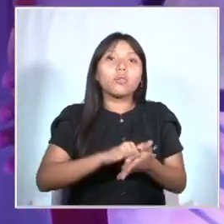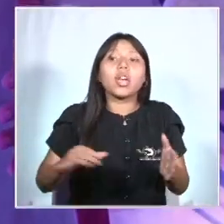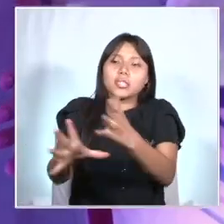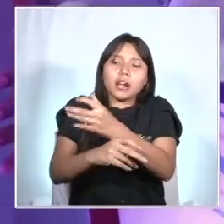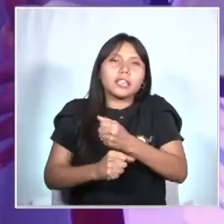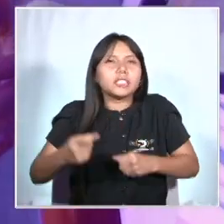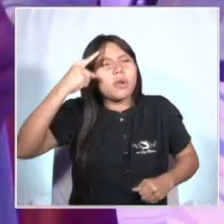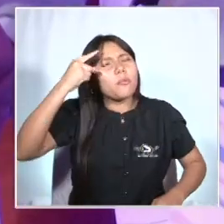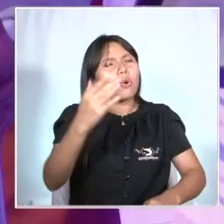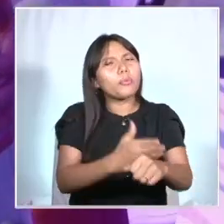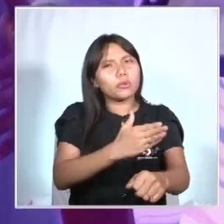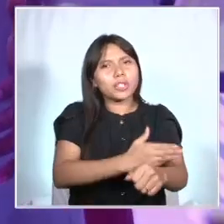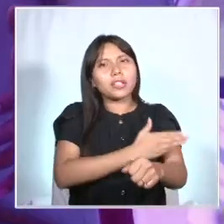procesos.